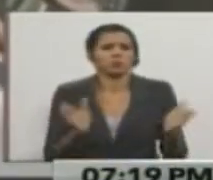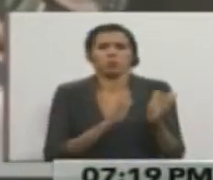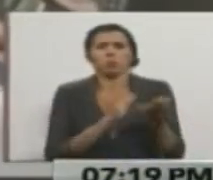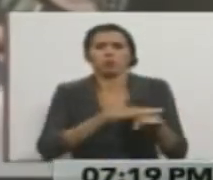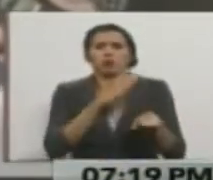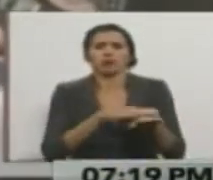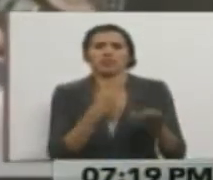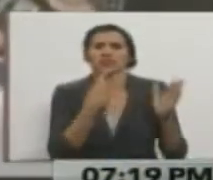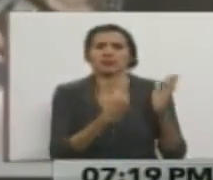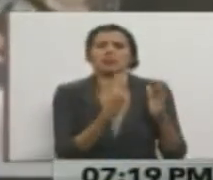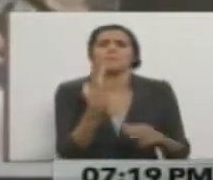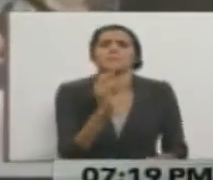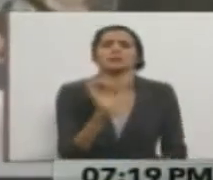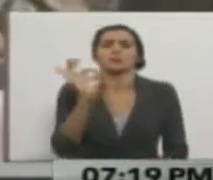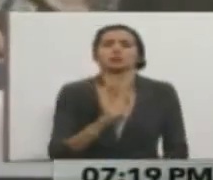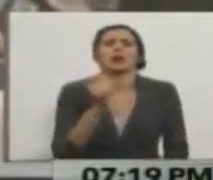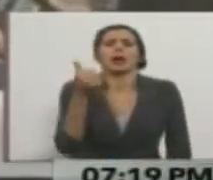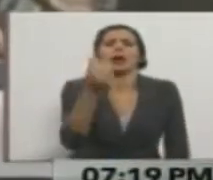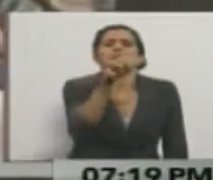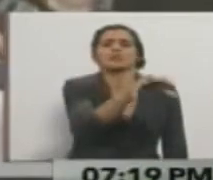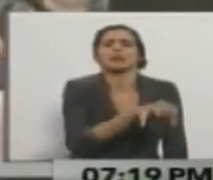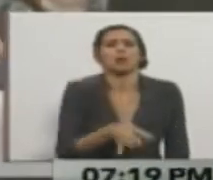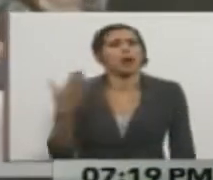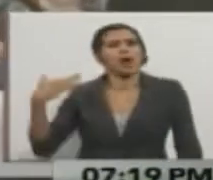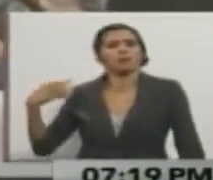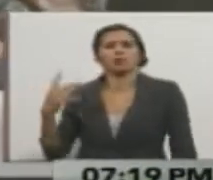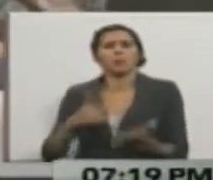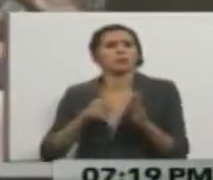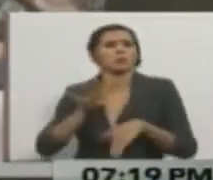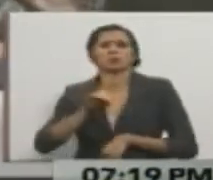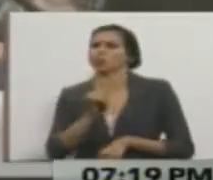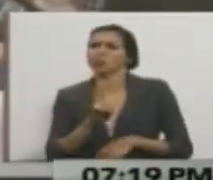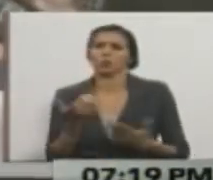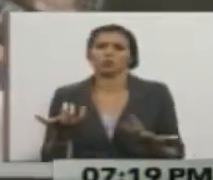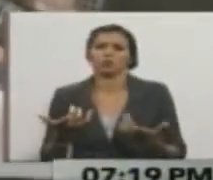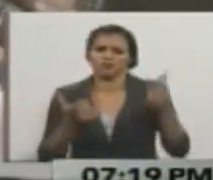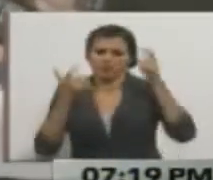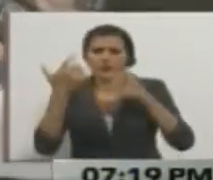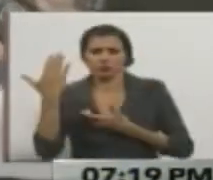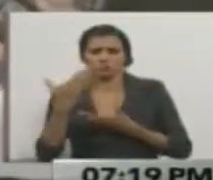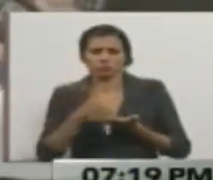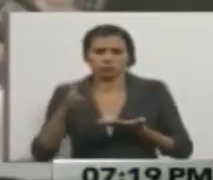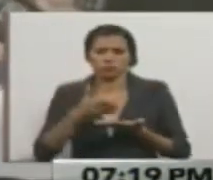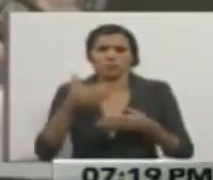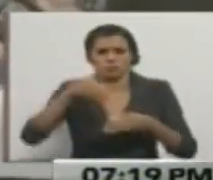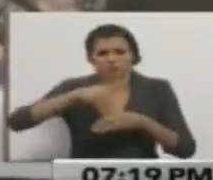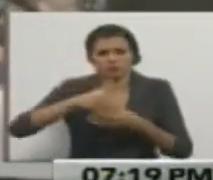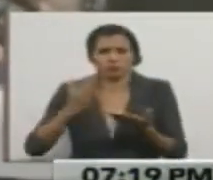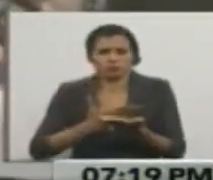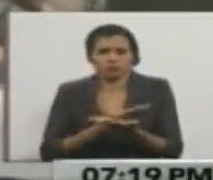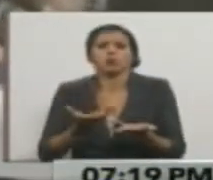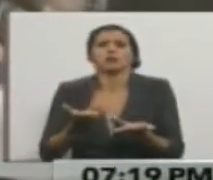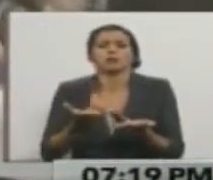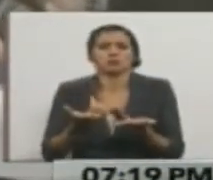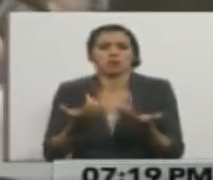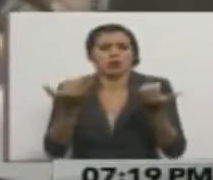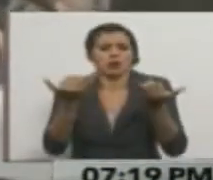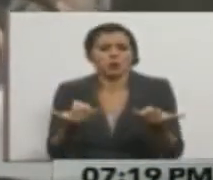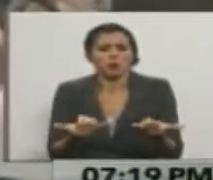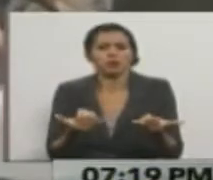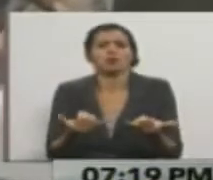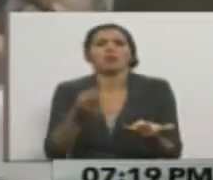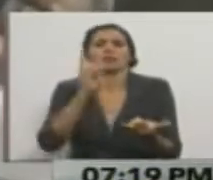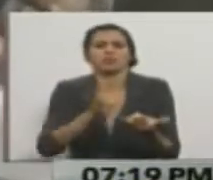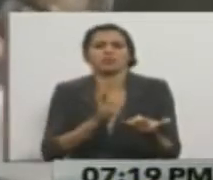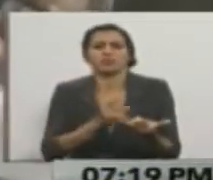el directorio y que motivaron en definitiva la decisión de que este 20% fuera asociado